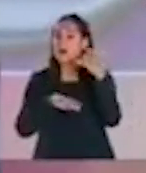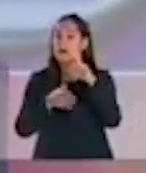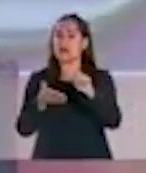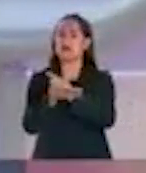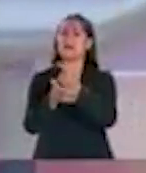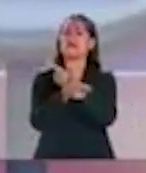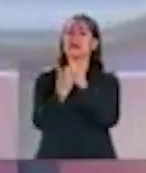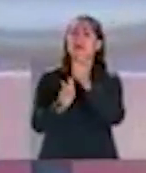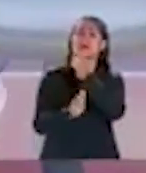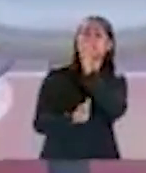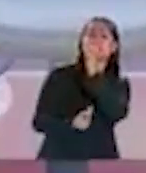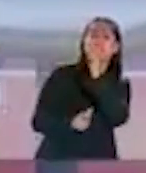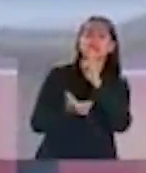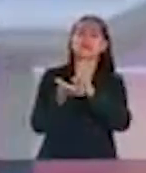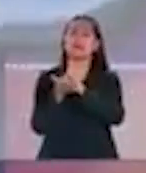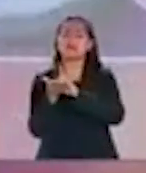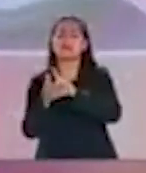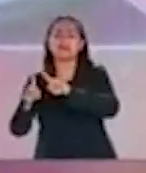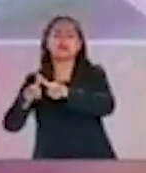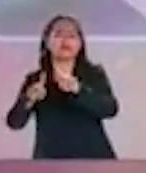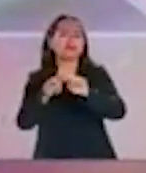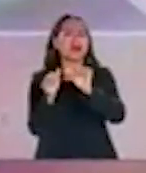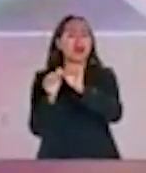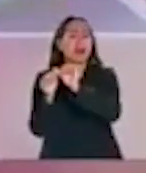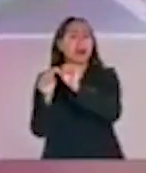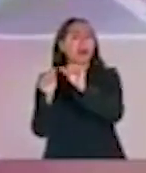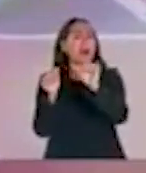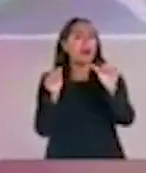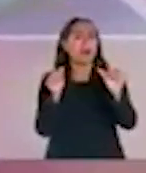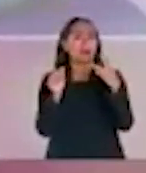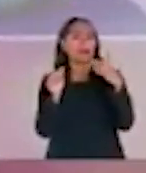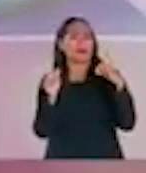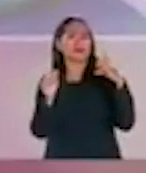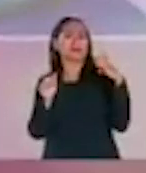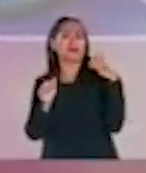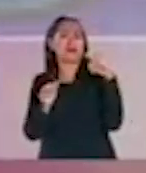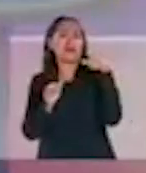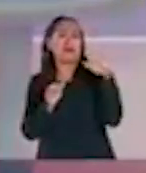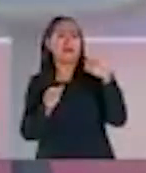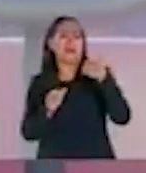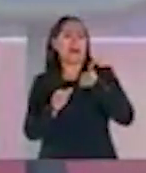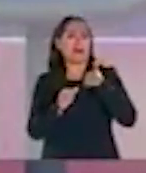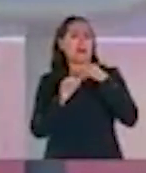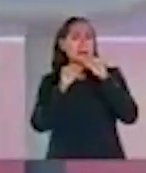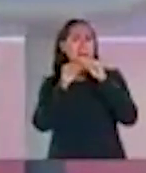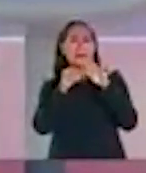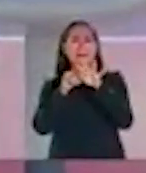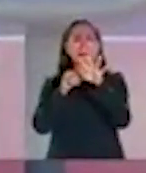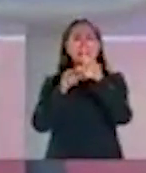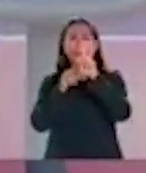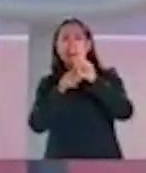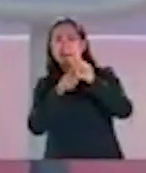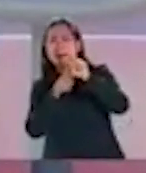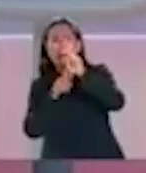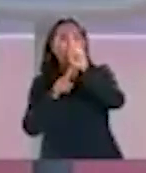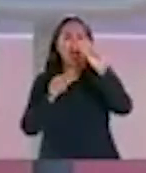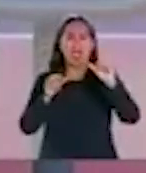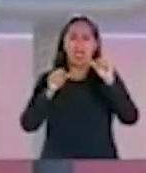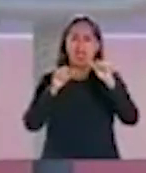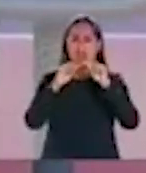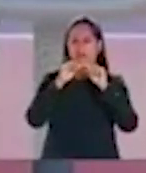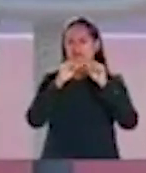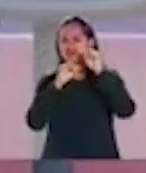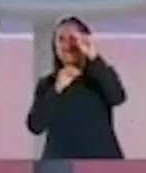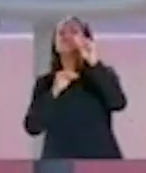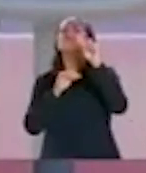todos los estados hasta llegar a washington state en todo canadá es decir de aquí prácticamente hasta el polo norte es legal por supuesto es